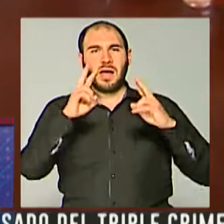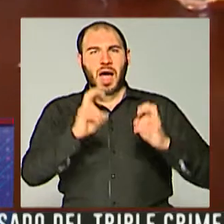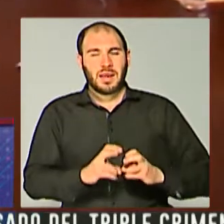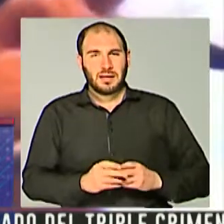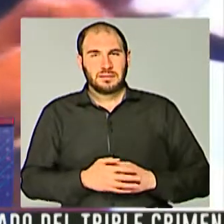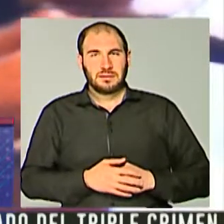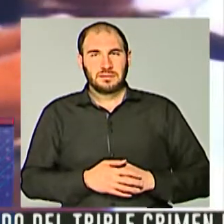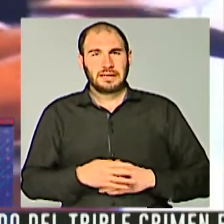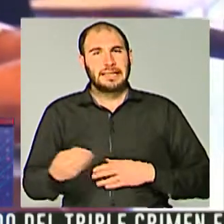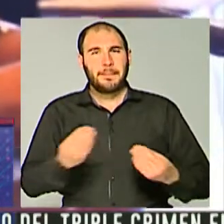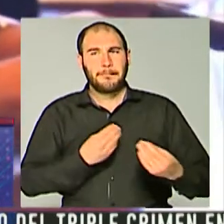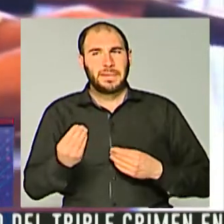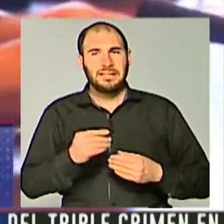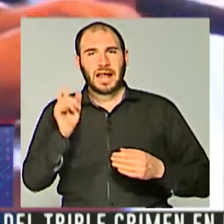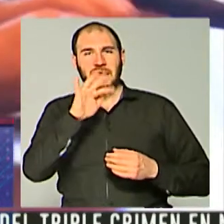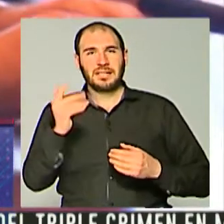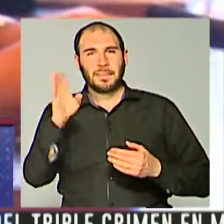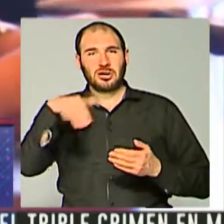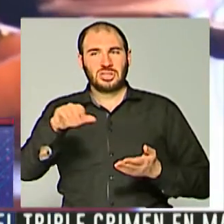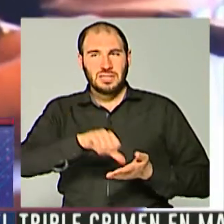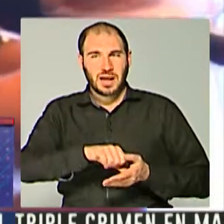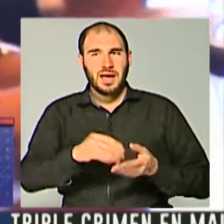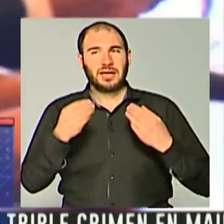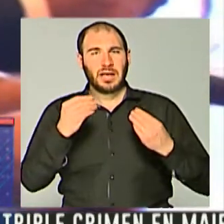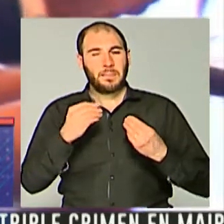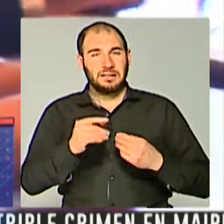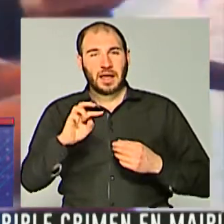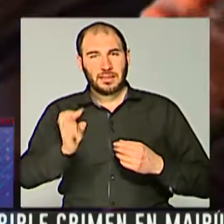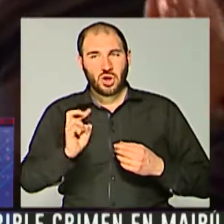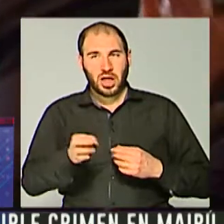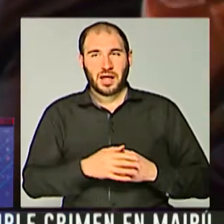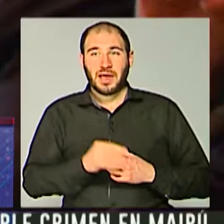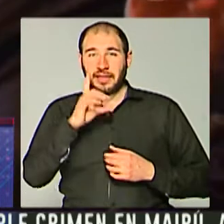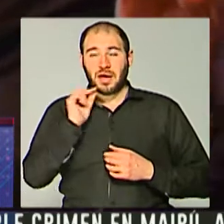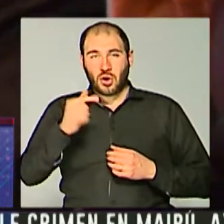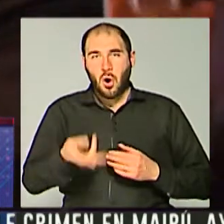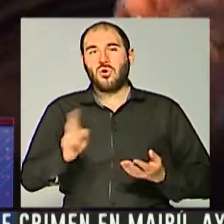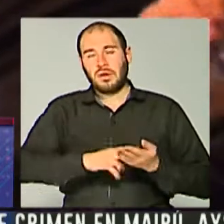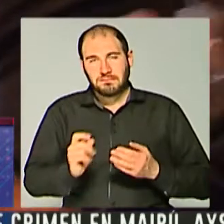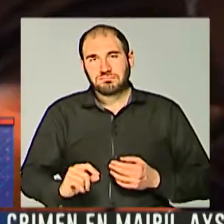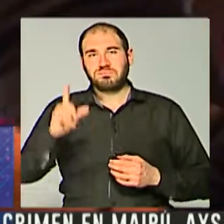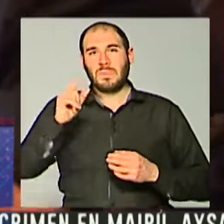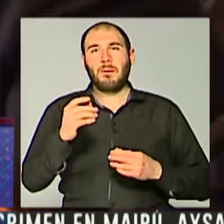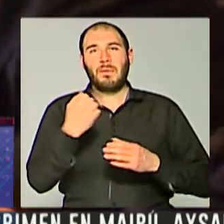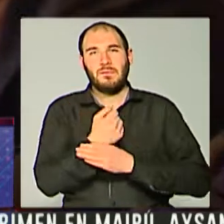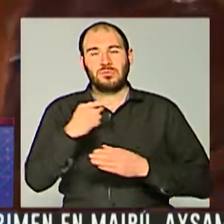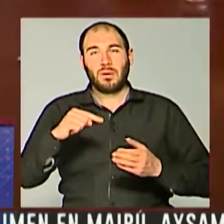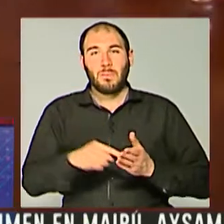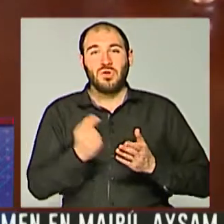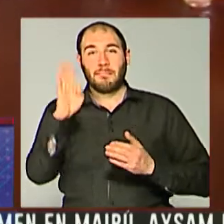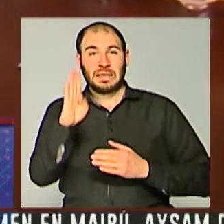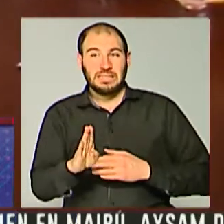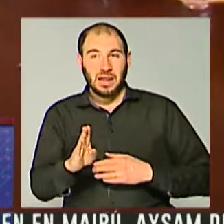fundamentalmente qué está sucediendo con las letras del banco central que está sucediendo con el dólar que en la jornada de hoy volvió a subir por el famoso efecto brasil